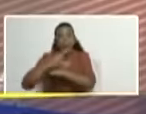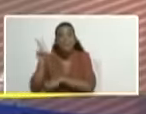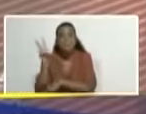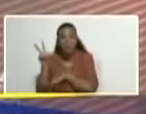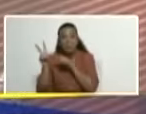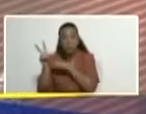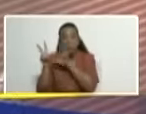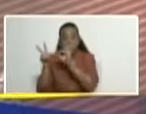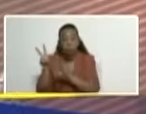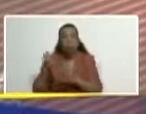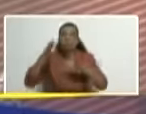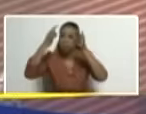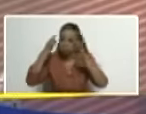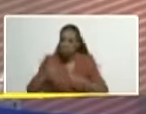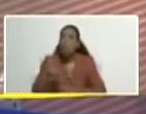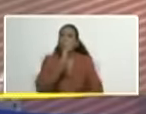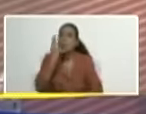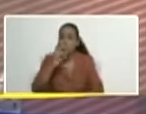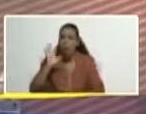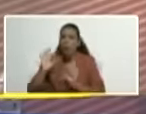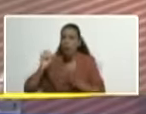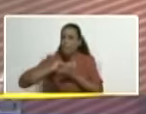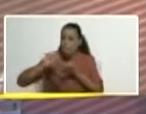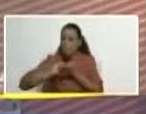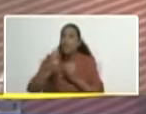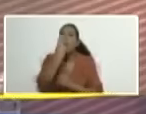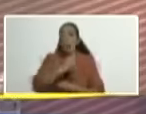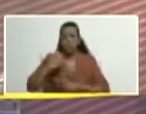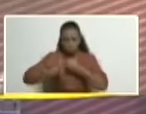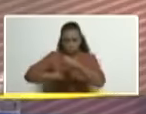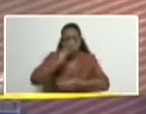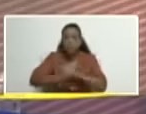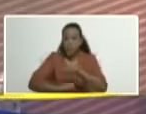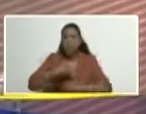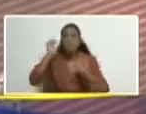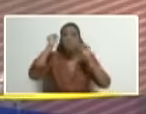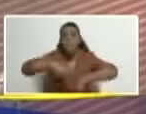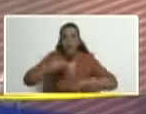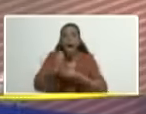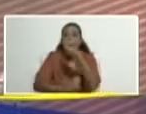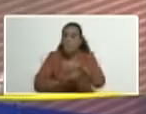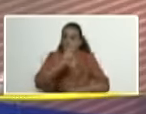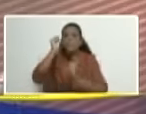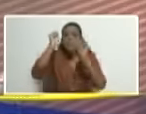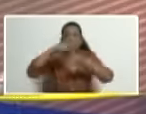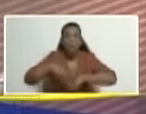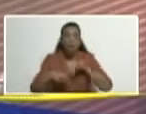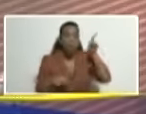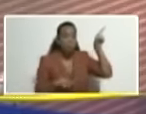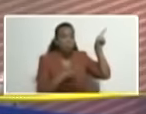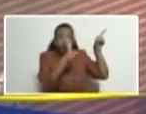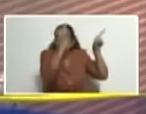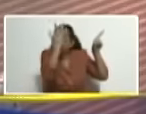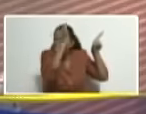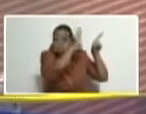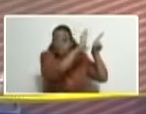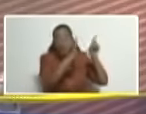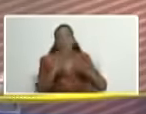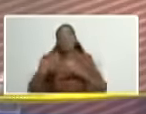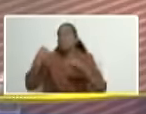del gobierno bolivariano de cada letra escrita, de cada documento firmado, de cómo hemos